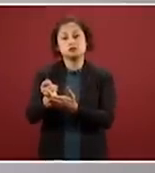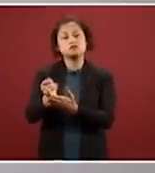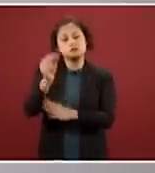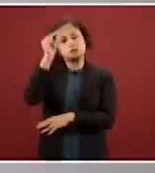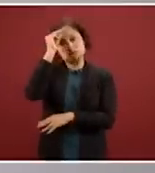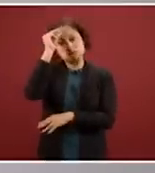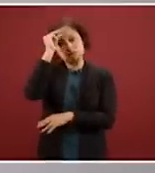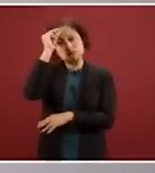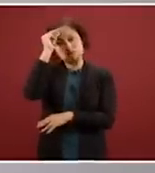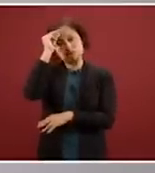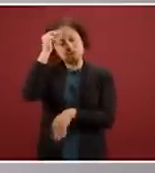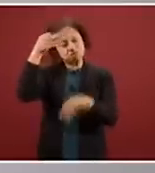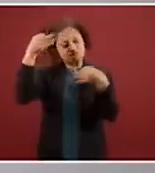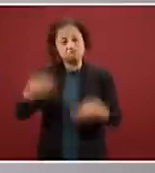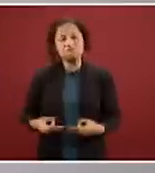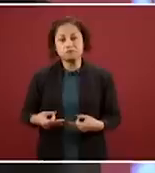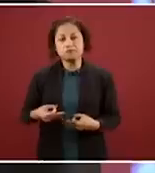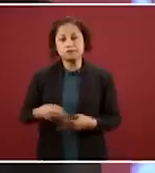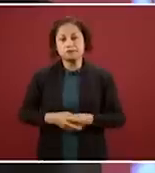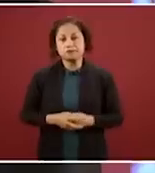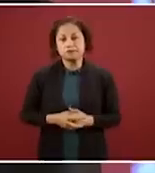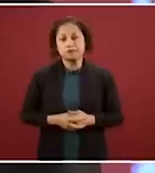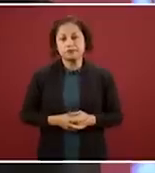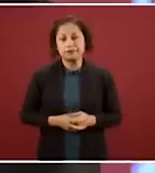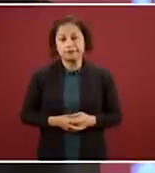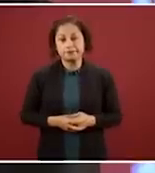inteligencia y firmeza.